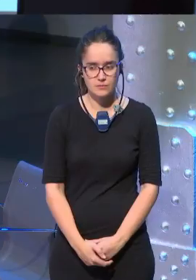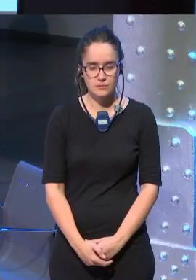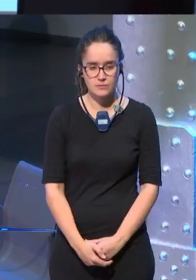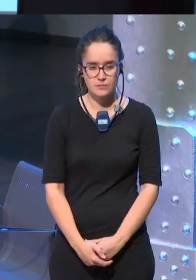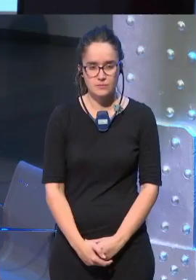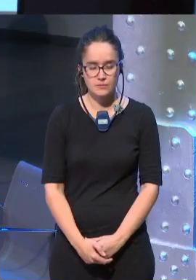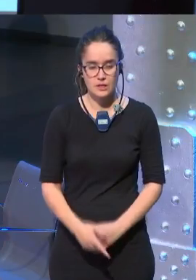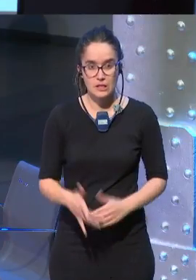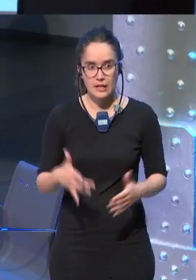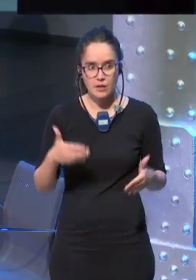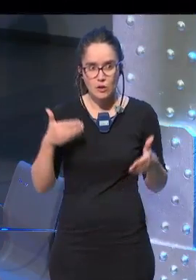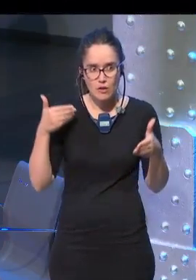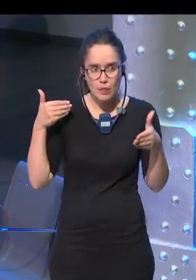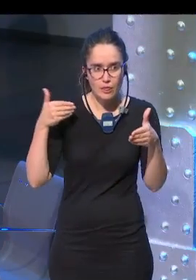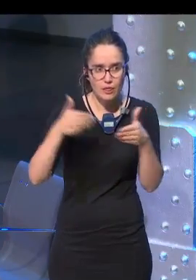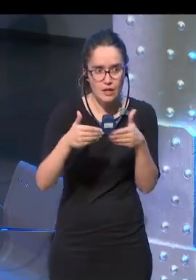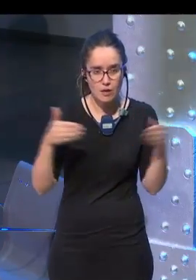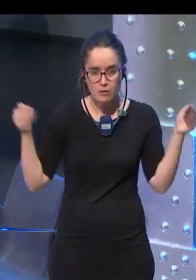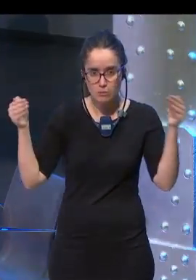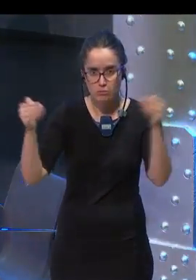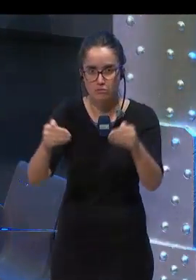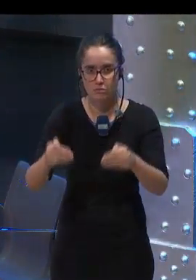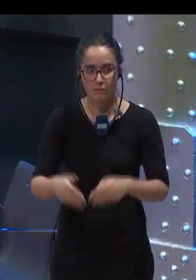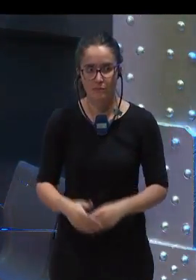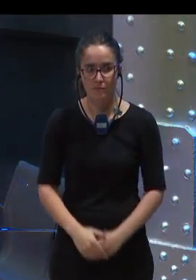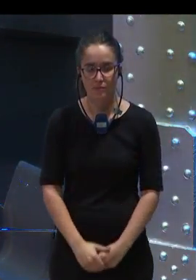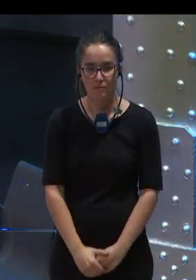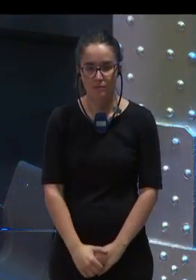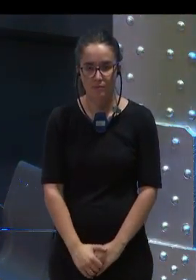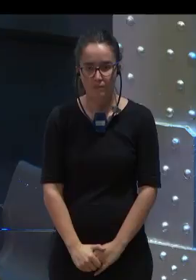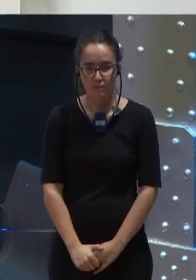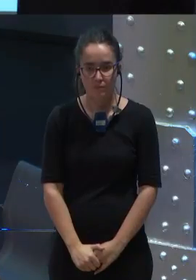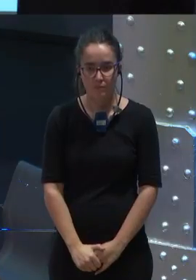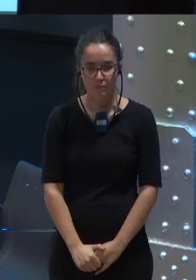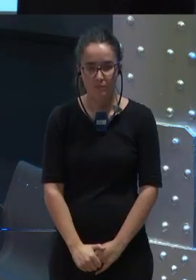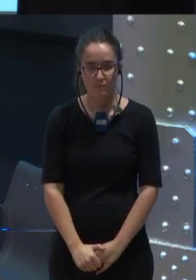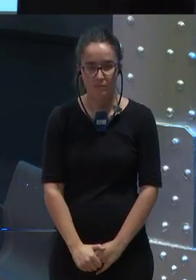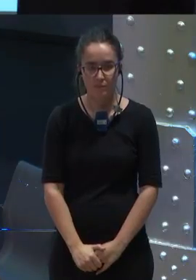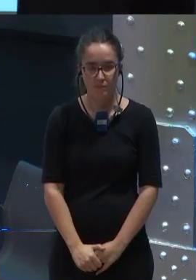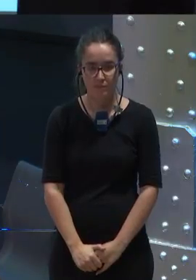Y esto de cerca.